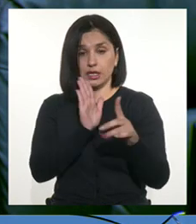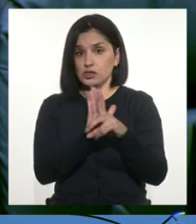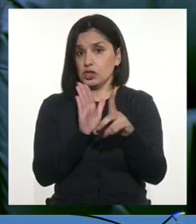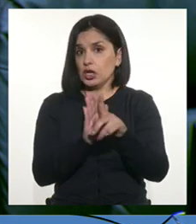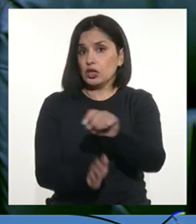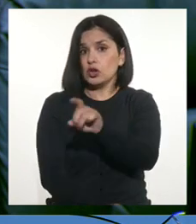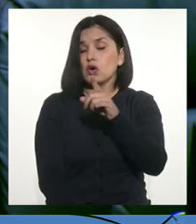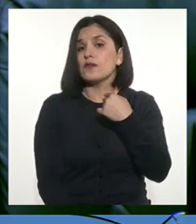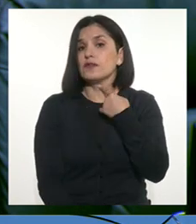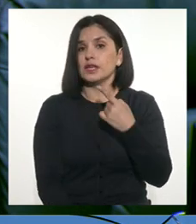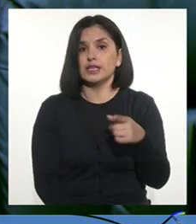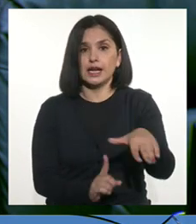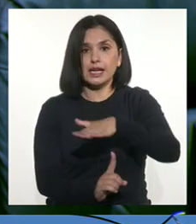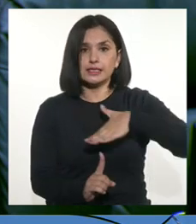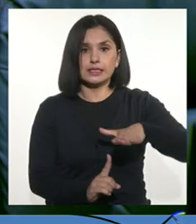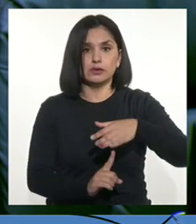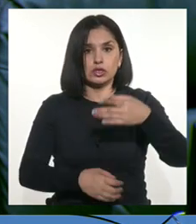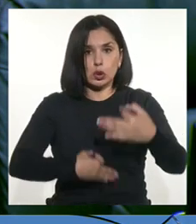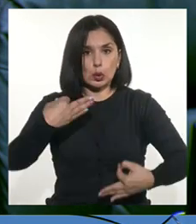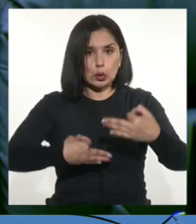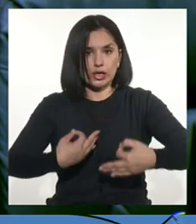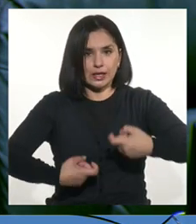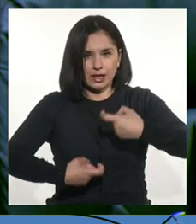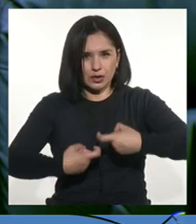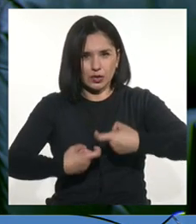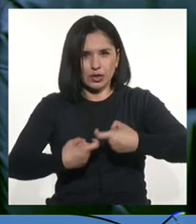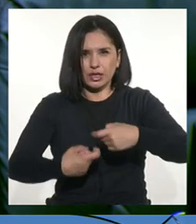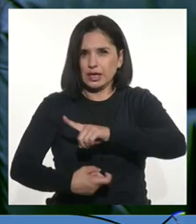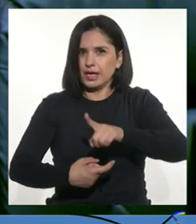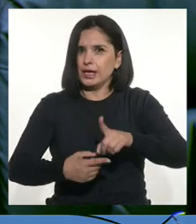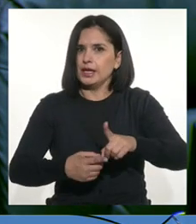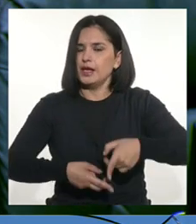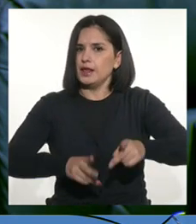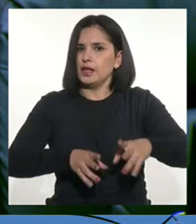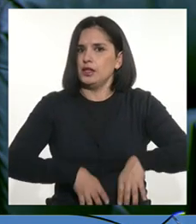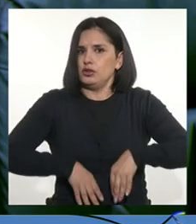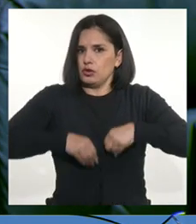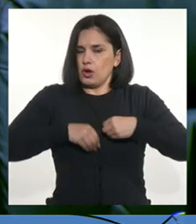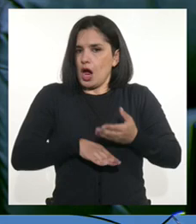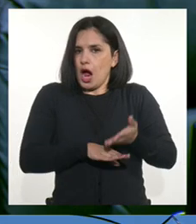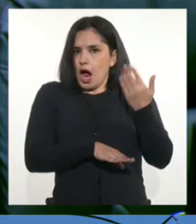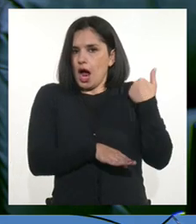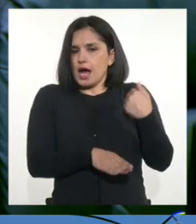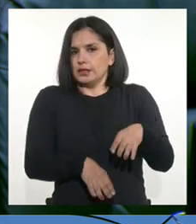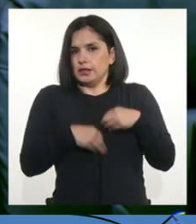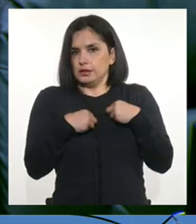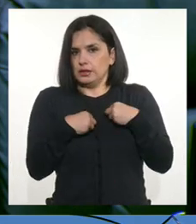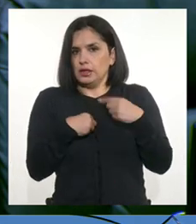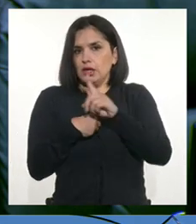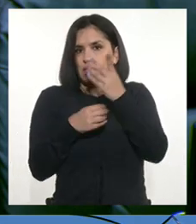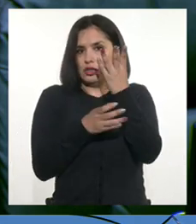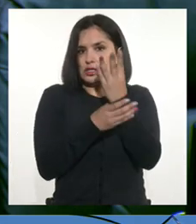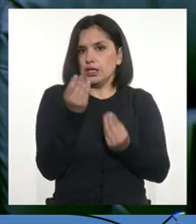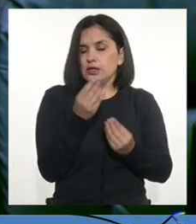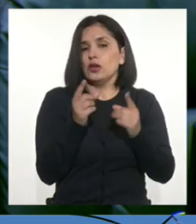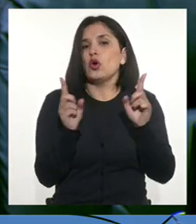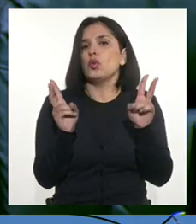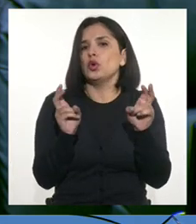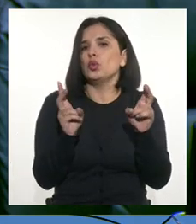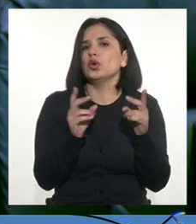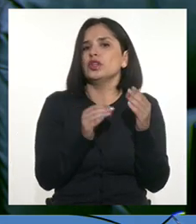afectará a las situaciones jurídicas consolidadas ni los derechos adquiridos o paros que no se hayan extinguido por una causa legal